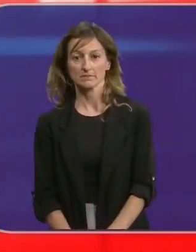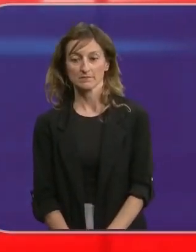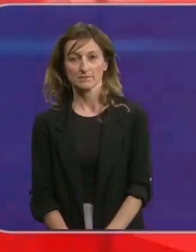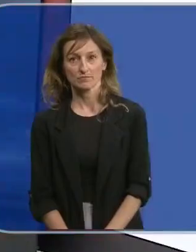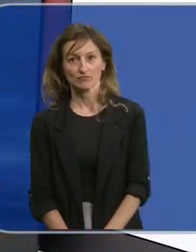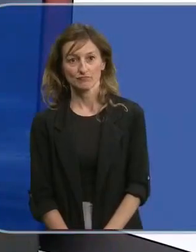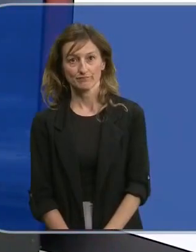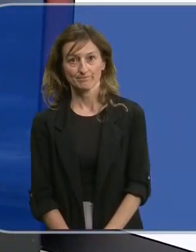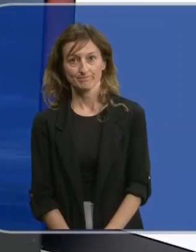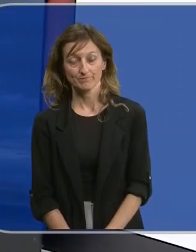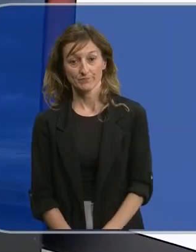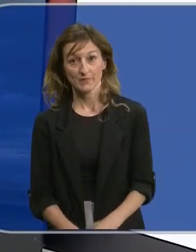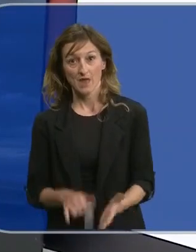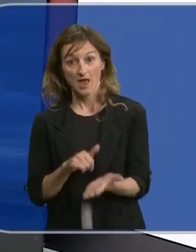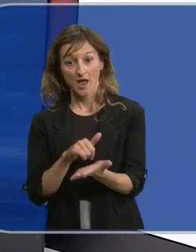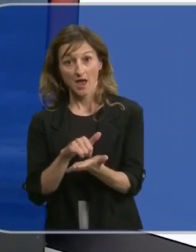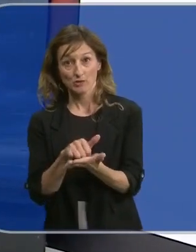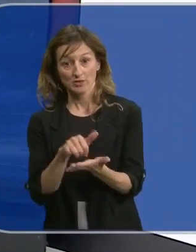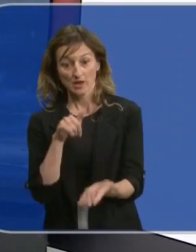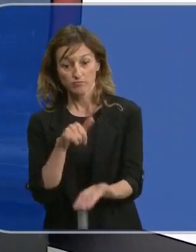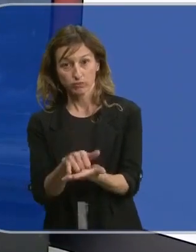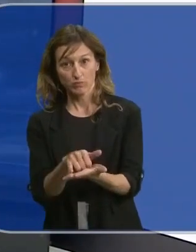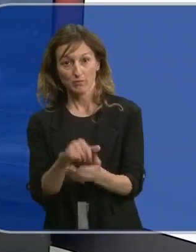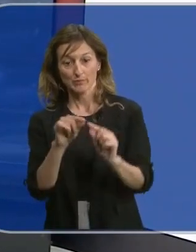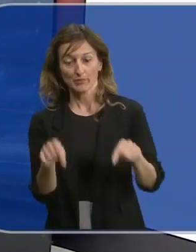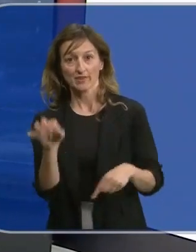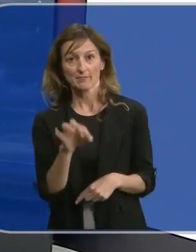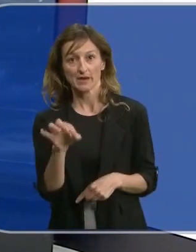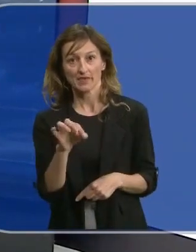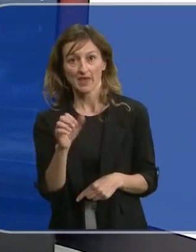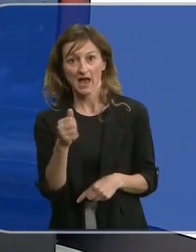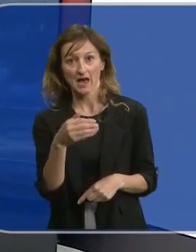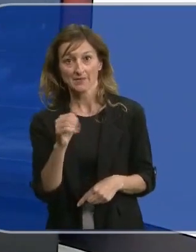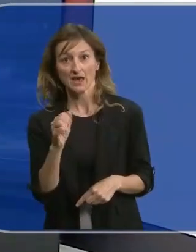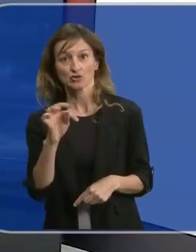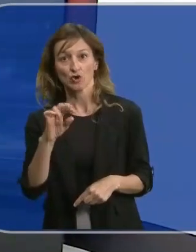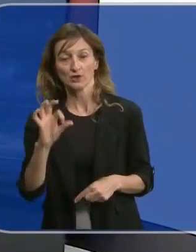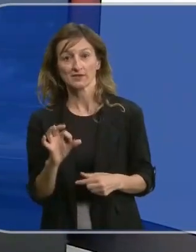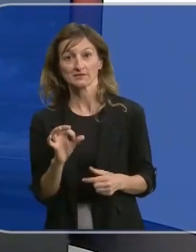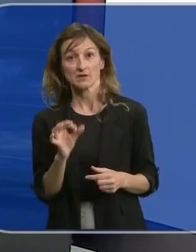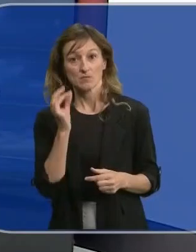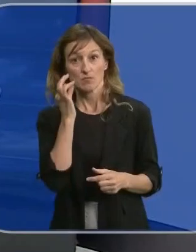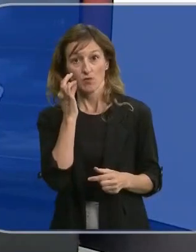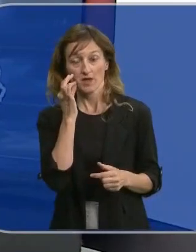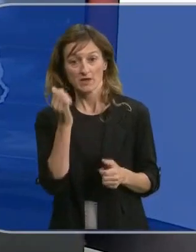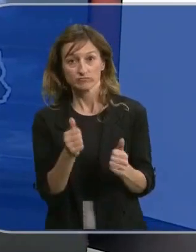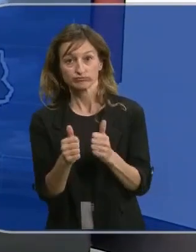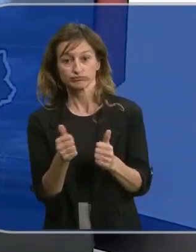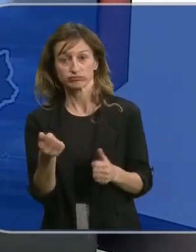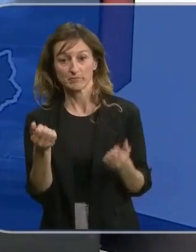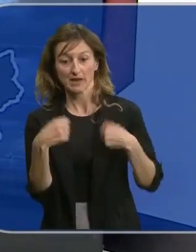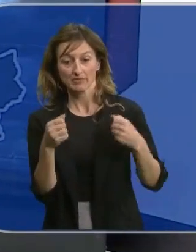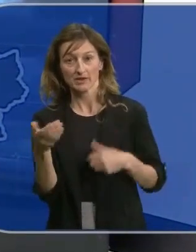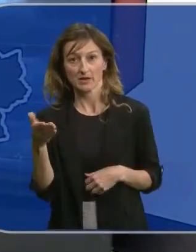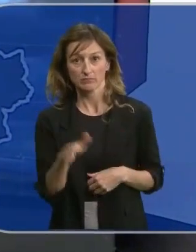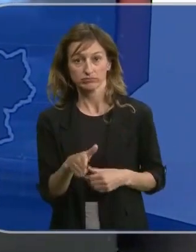fallecimientos una avioneta se ha estrellado en la provincia de Palencia en la localidad de avia de las torres la piloto Ha fallecido estaba realizando